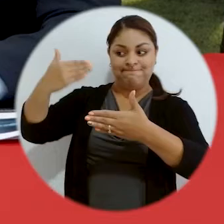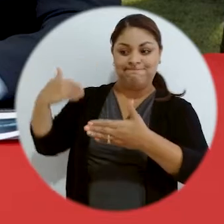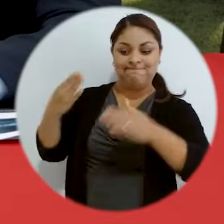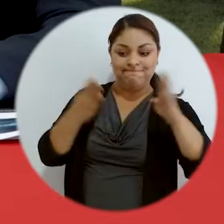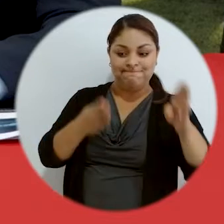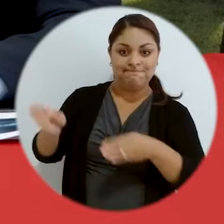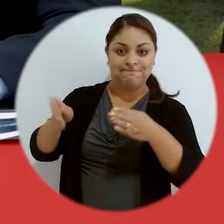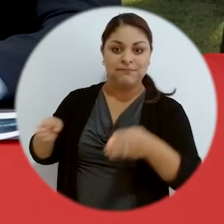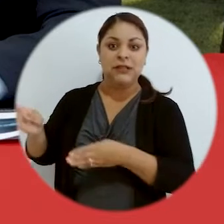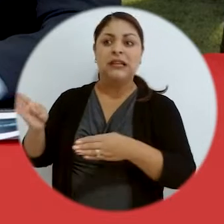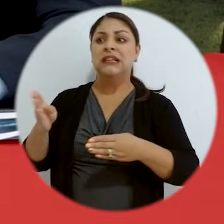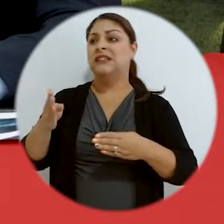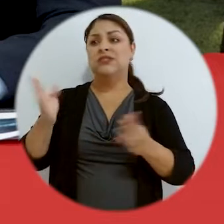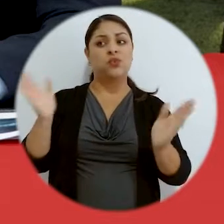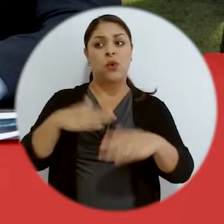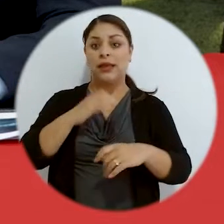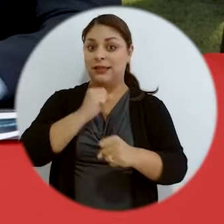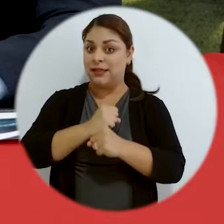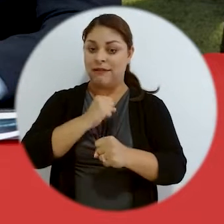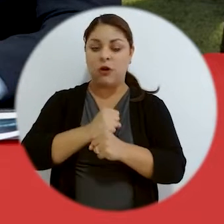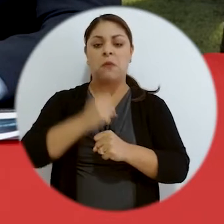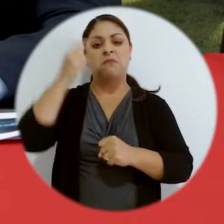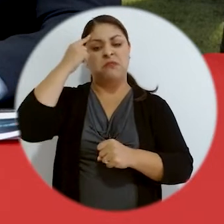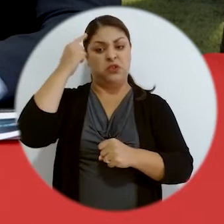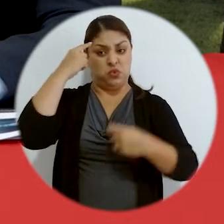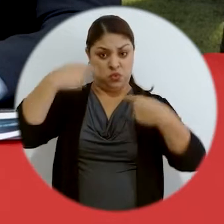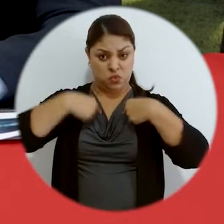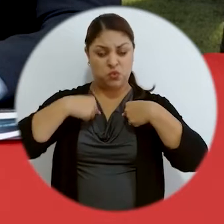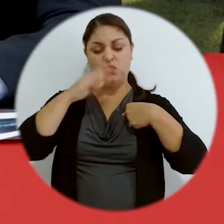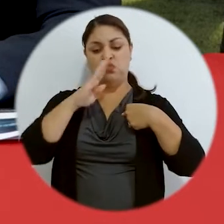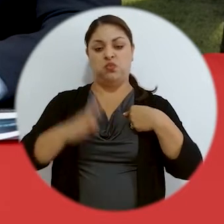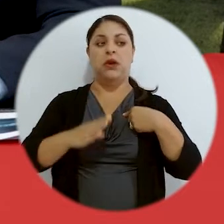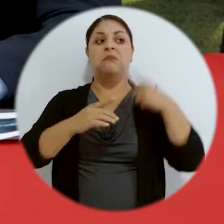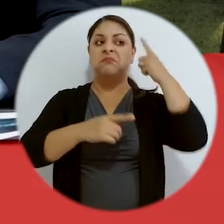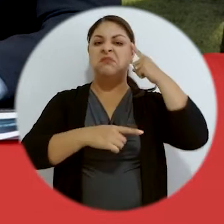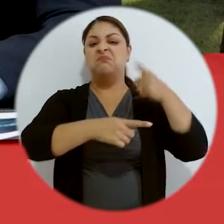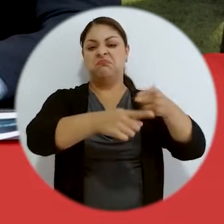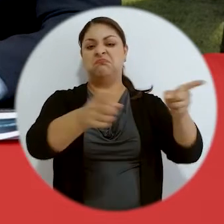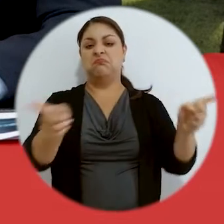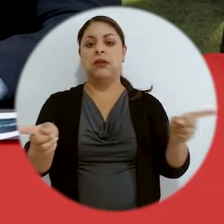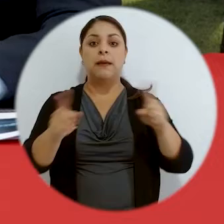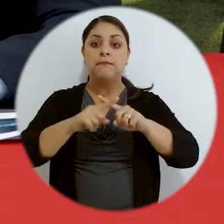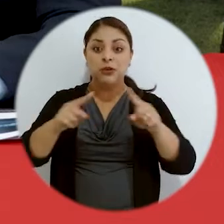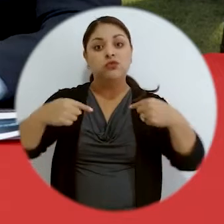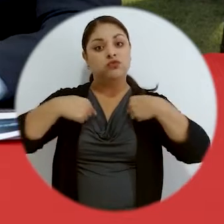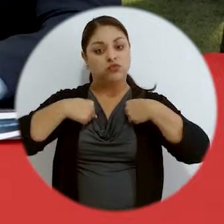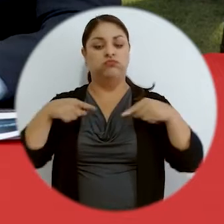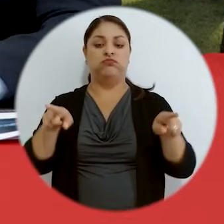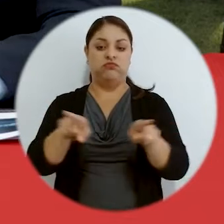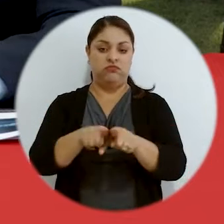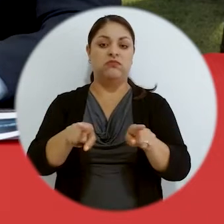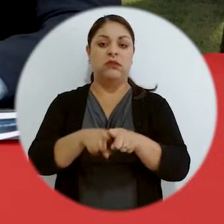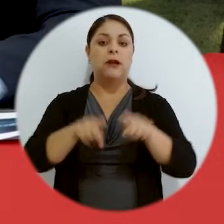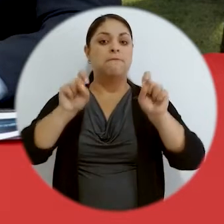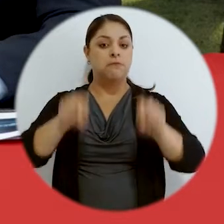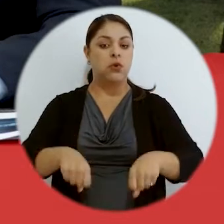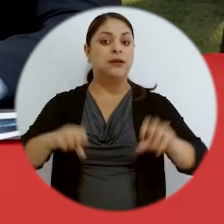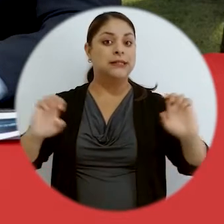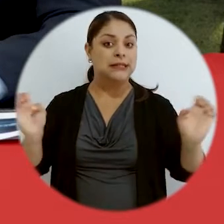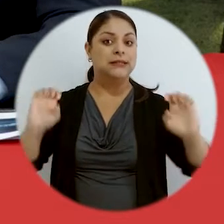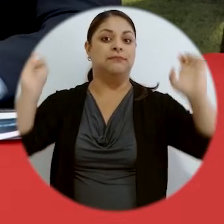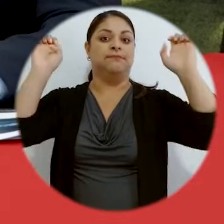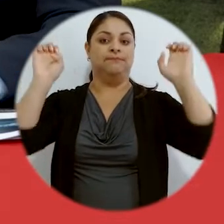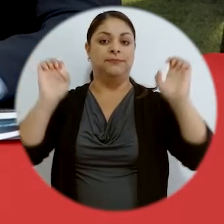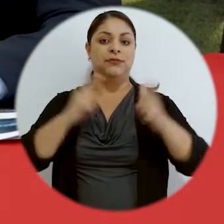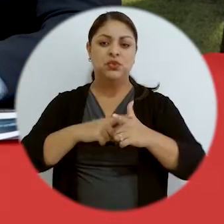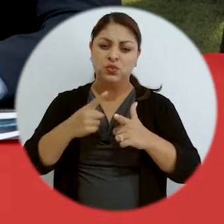que nosotros vamos a perder el trabajo, siempre creemos que van a ser los otros, ¿verdad? Los otros son los que van a tener una emergencia, nosotros